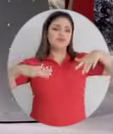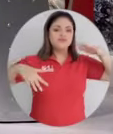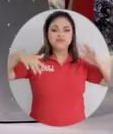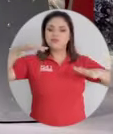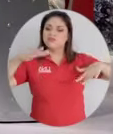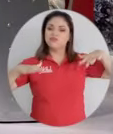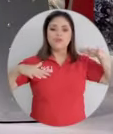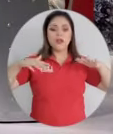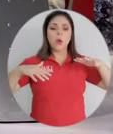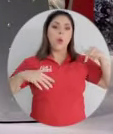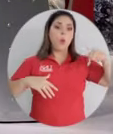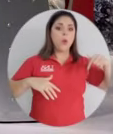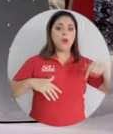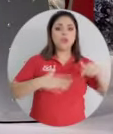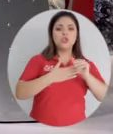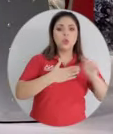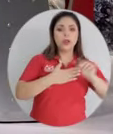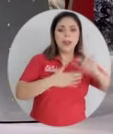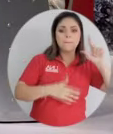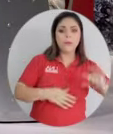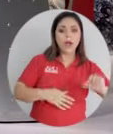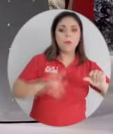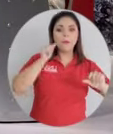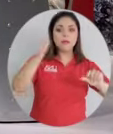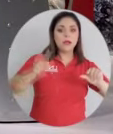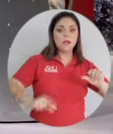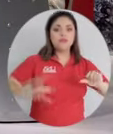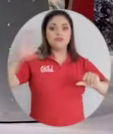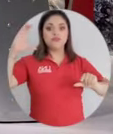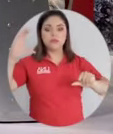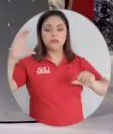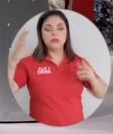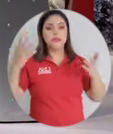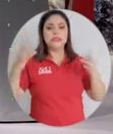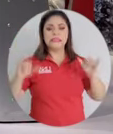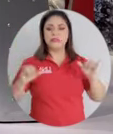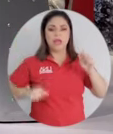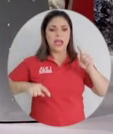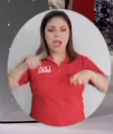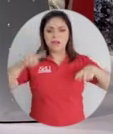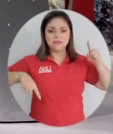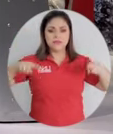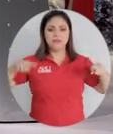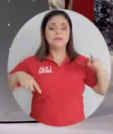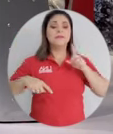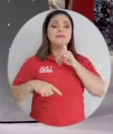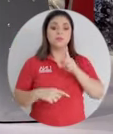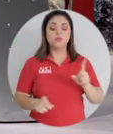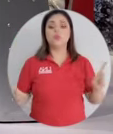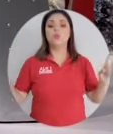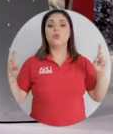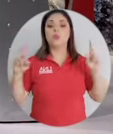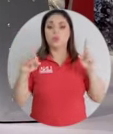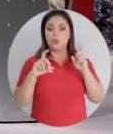Hoy amanece en un bajo y ya mañana un poquito más alto y ahí va. O sea, realmente es una situación